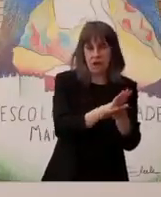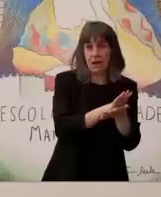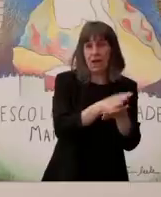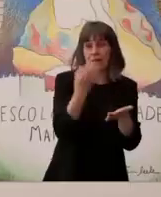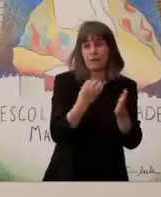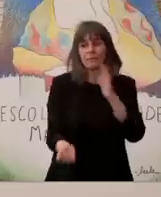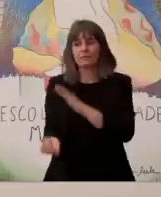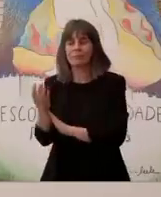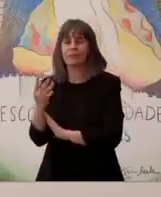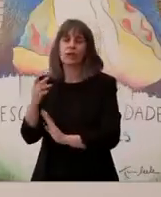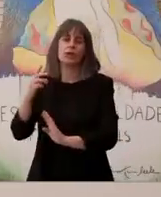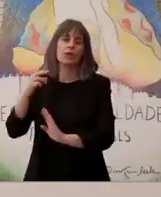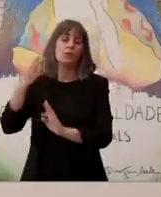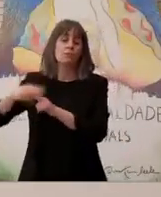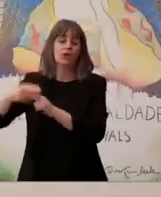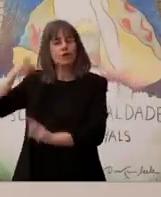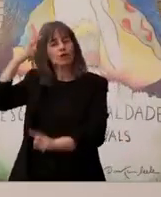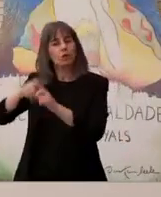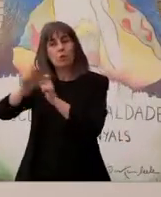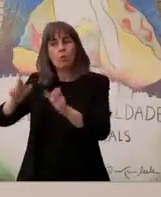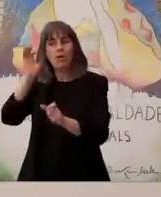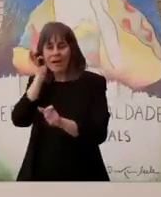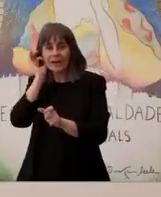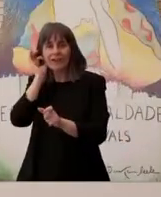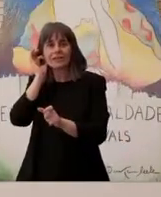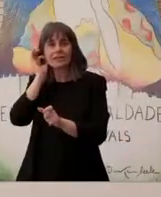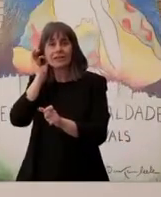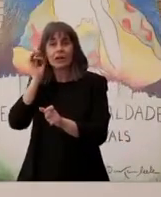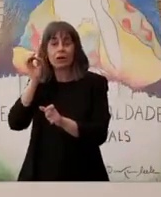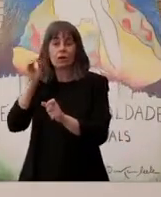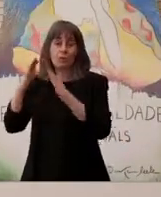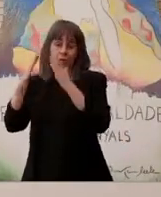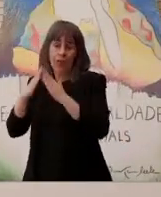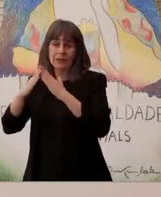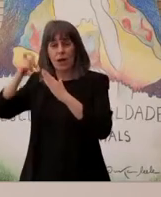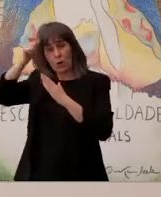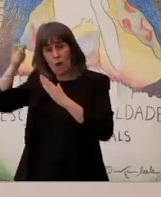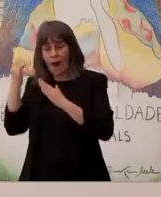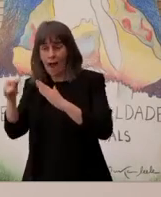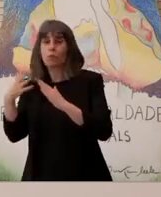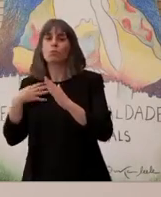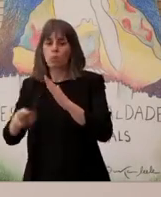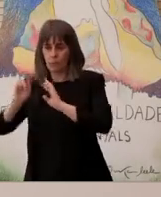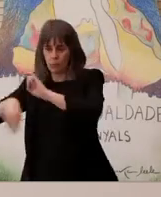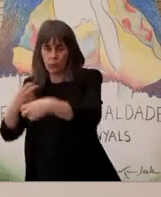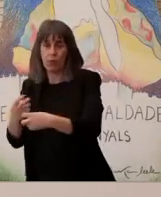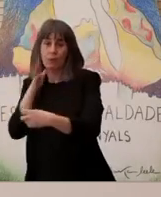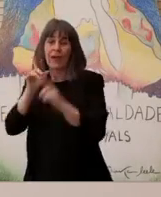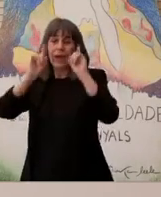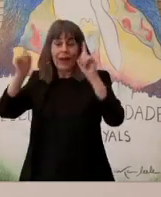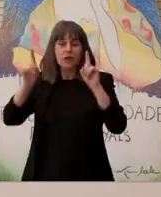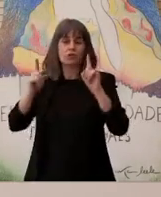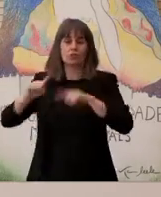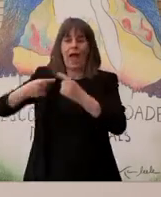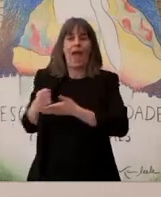innovar no mundo rural tenían vivienda porque en las aldeas galegas sino antes un ardanza de familia es muy difícil acceder a una vivienda